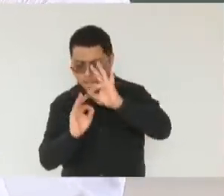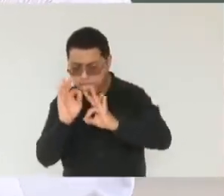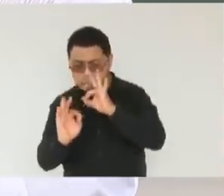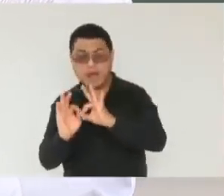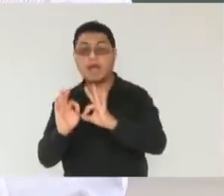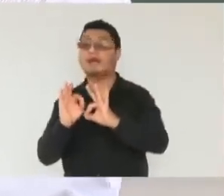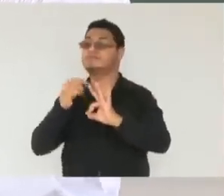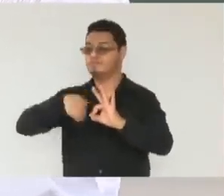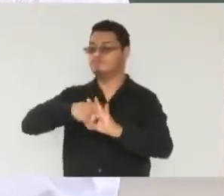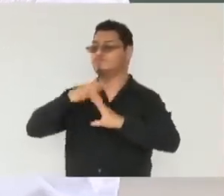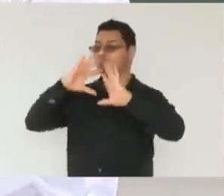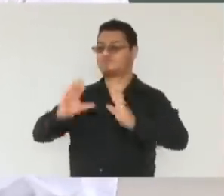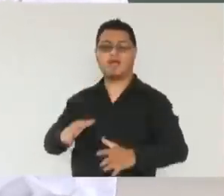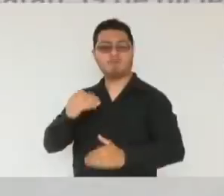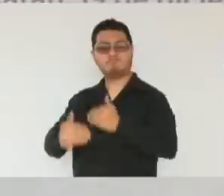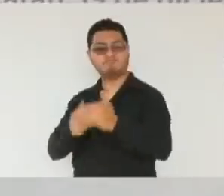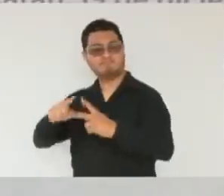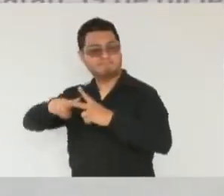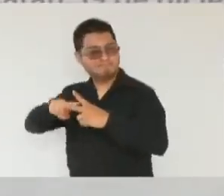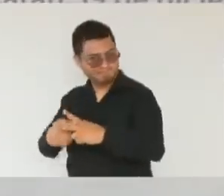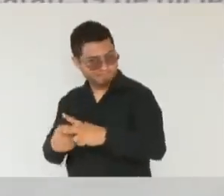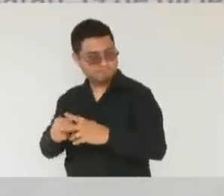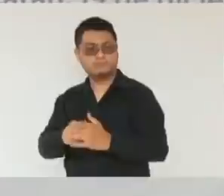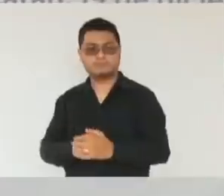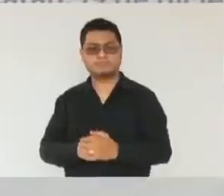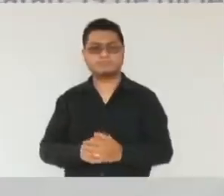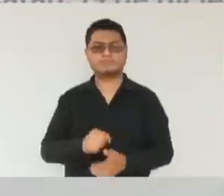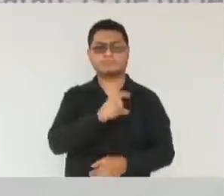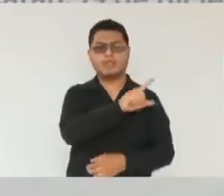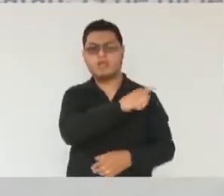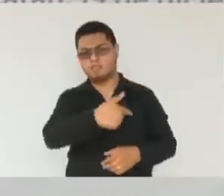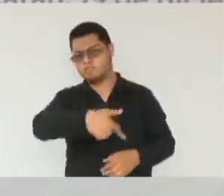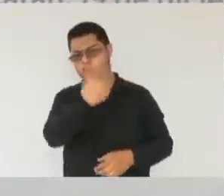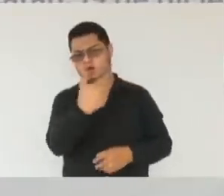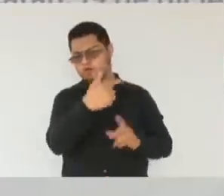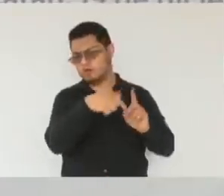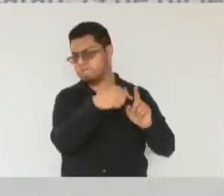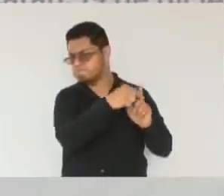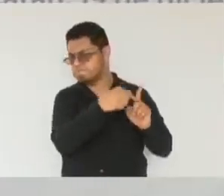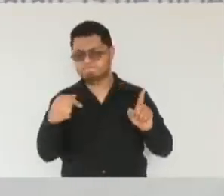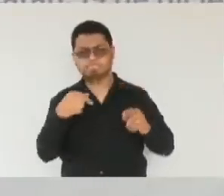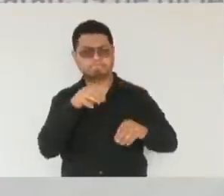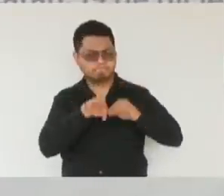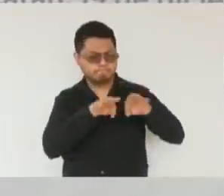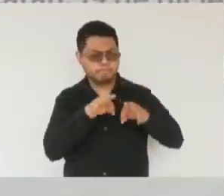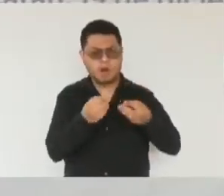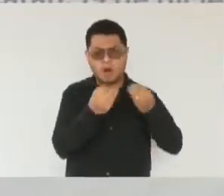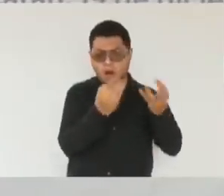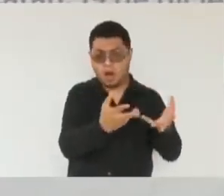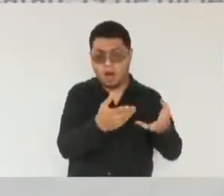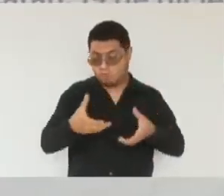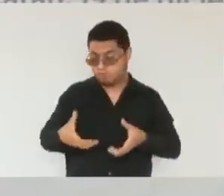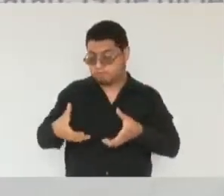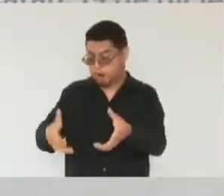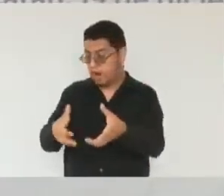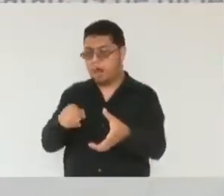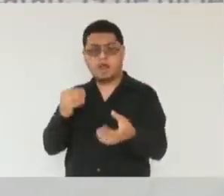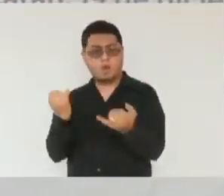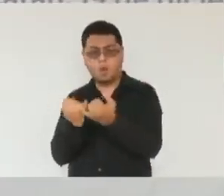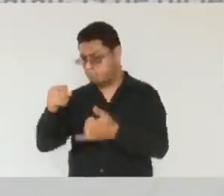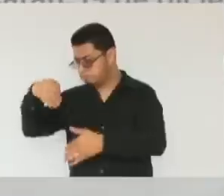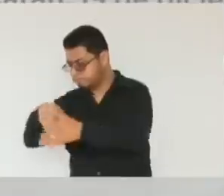iniciar con estas acciones. Con un total de 12 frentes de trabajo activos a día de hoy, 8 en terracerías y 4 en drenaje y